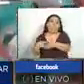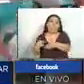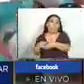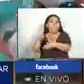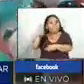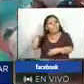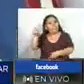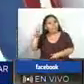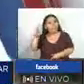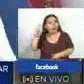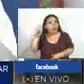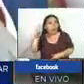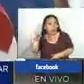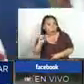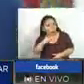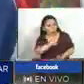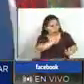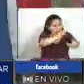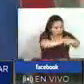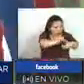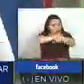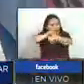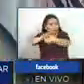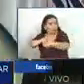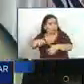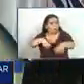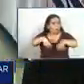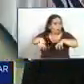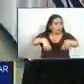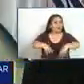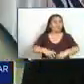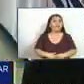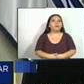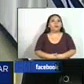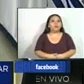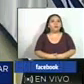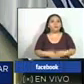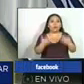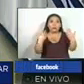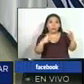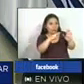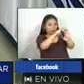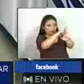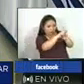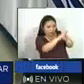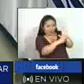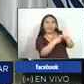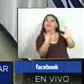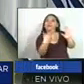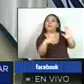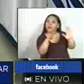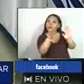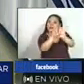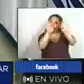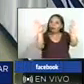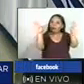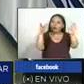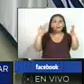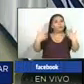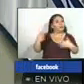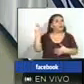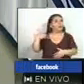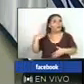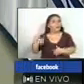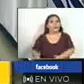coaliciones en algunos departamentos y municipios. Por regla general, con experiencia que el Tribunal tiene, siempre se ha